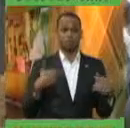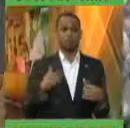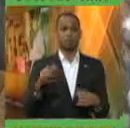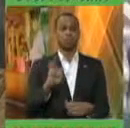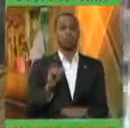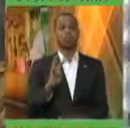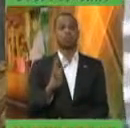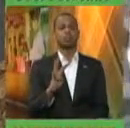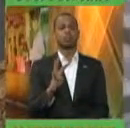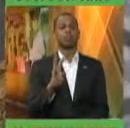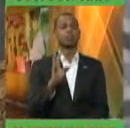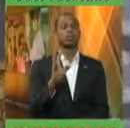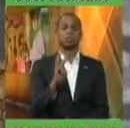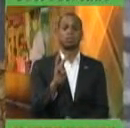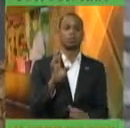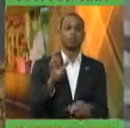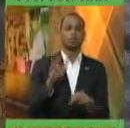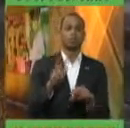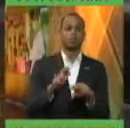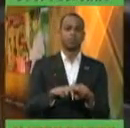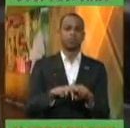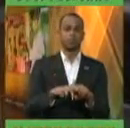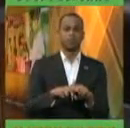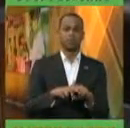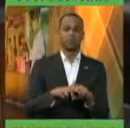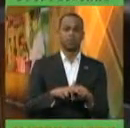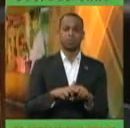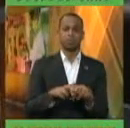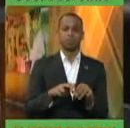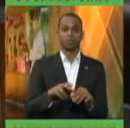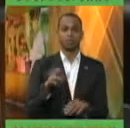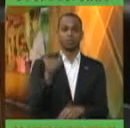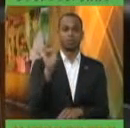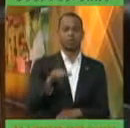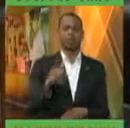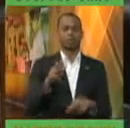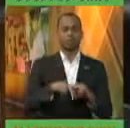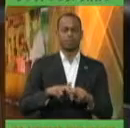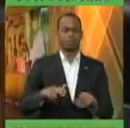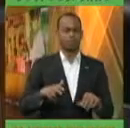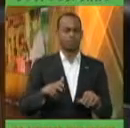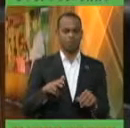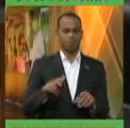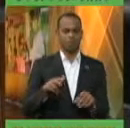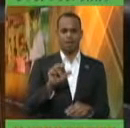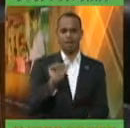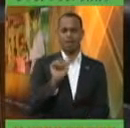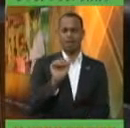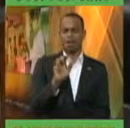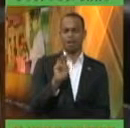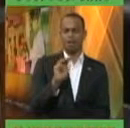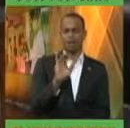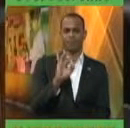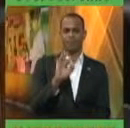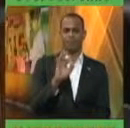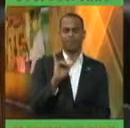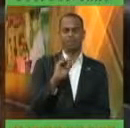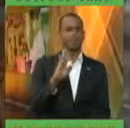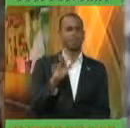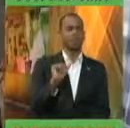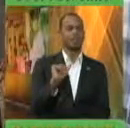4 hasta 4 sillas anfibias entonces silla anfibia exacto una silla anfibia es un dispositivo que le permite